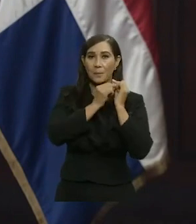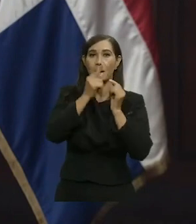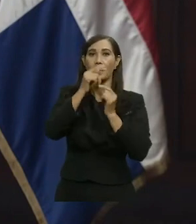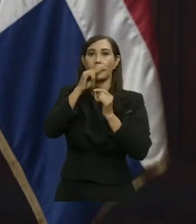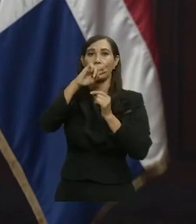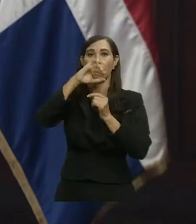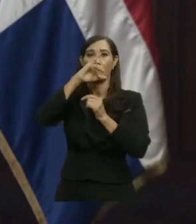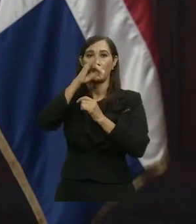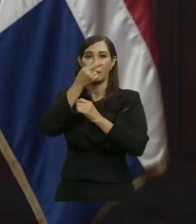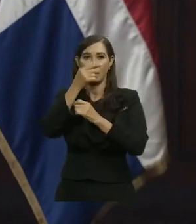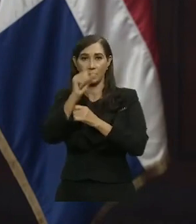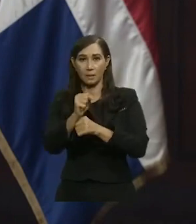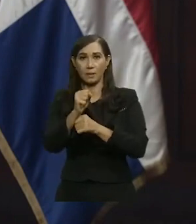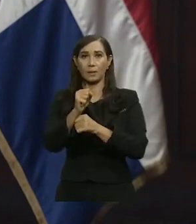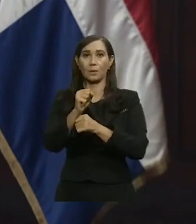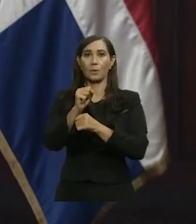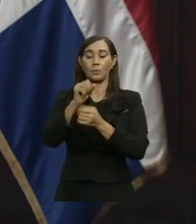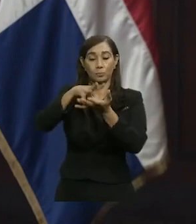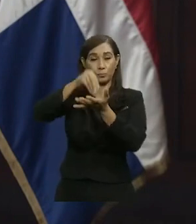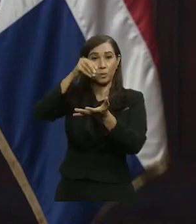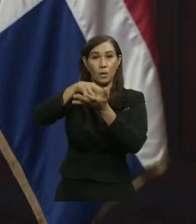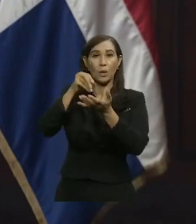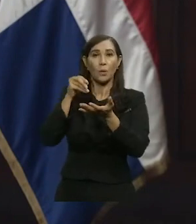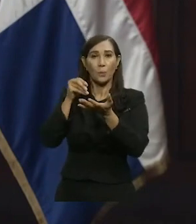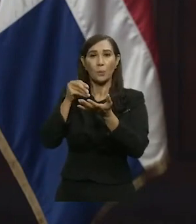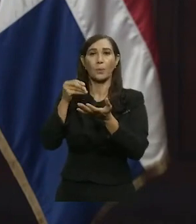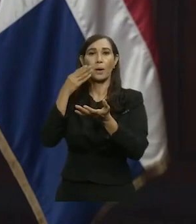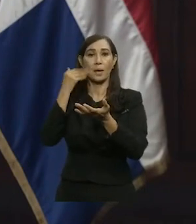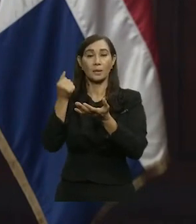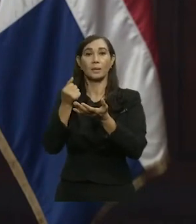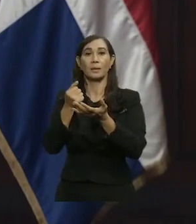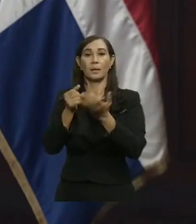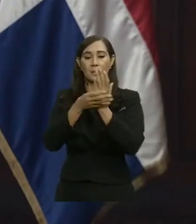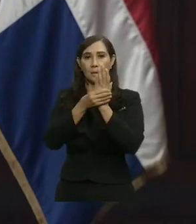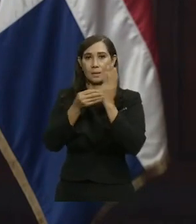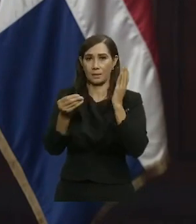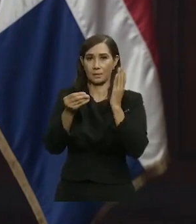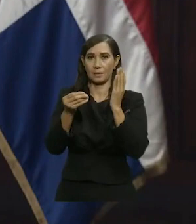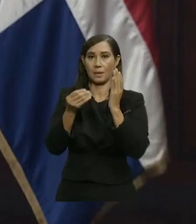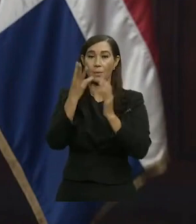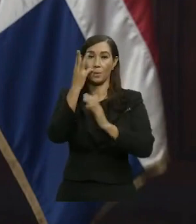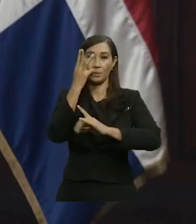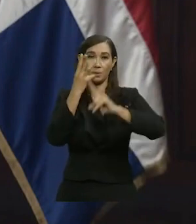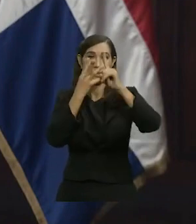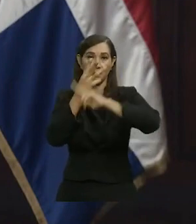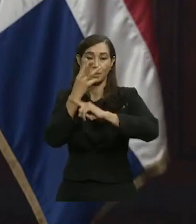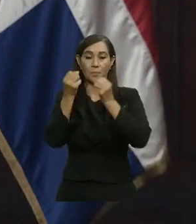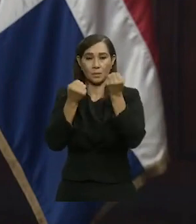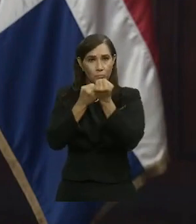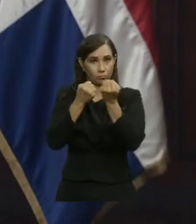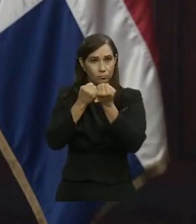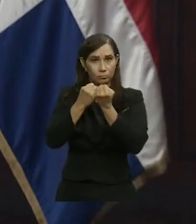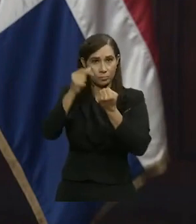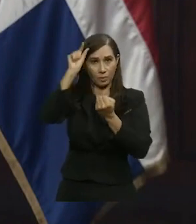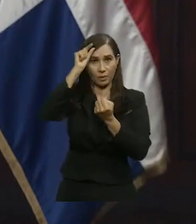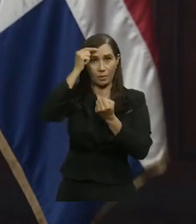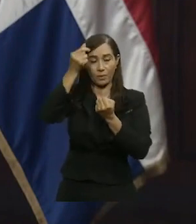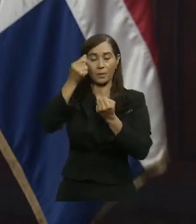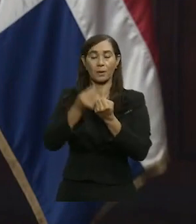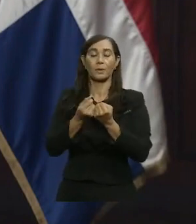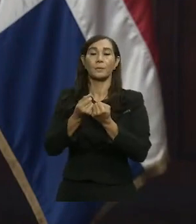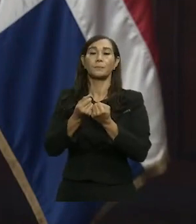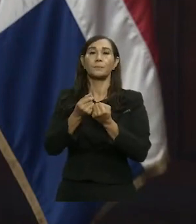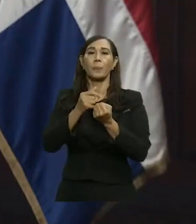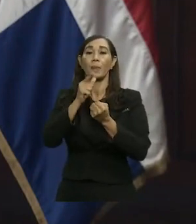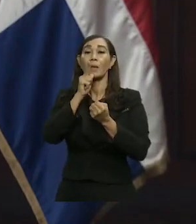soya, harina y grasa vegetal durante un periodo de 6 meses. Esta medida, bajo la